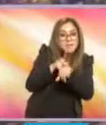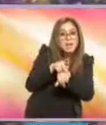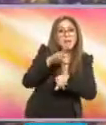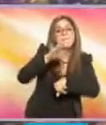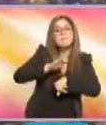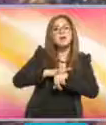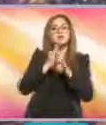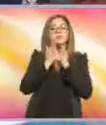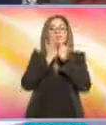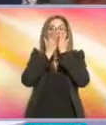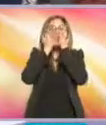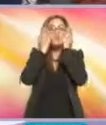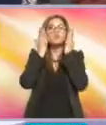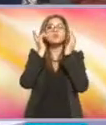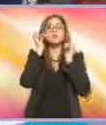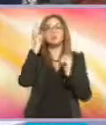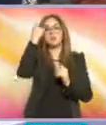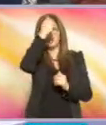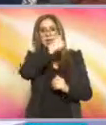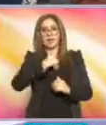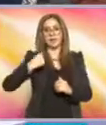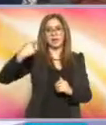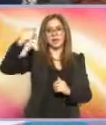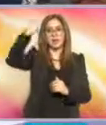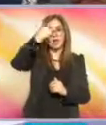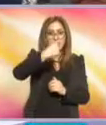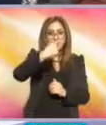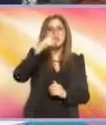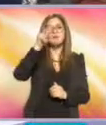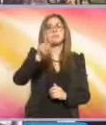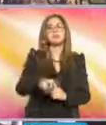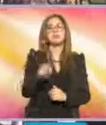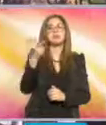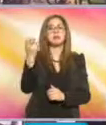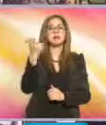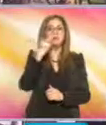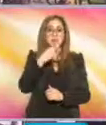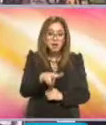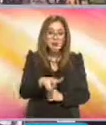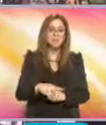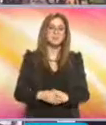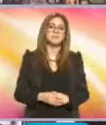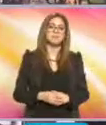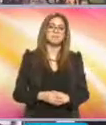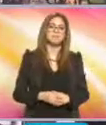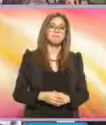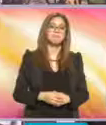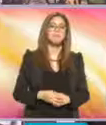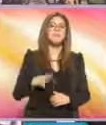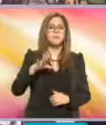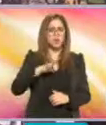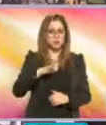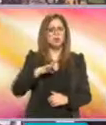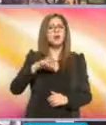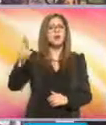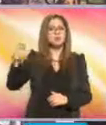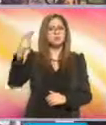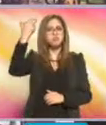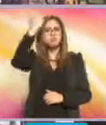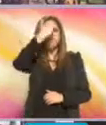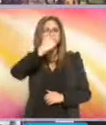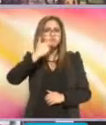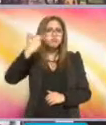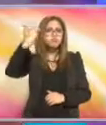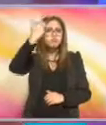a dar firmeza y consistencia al rostro, lo cual es fenomenal. Y sí, efectivamente, hay estudios que comprueban que